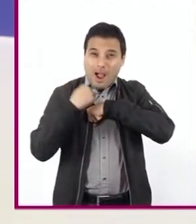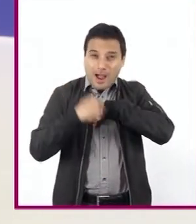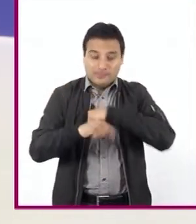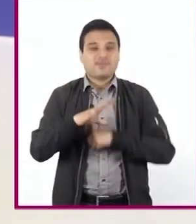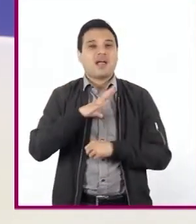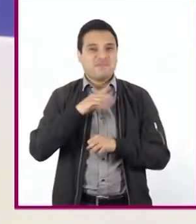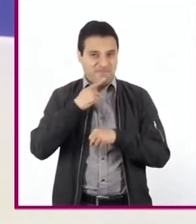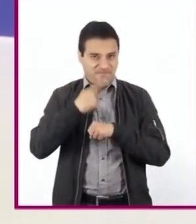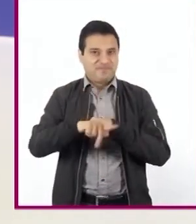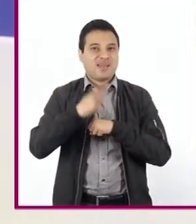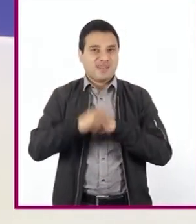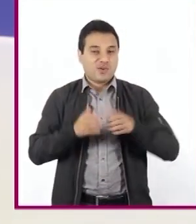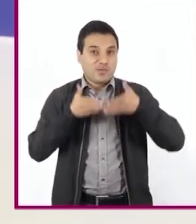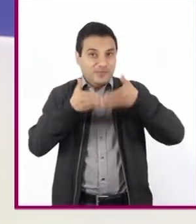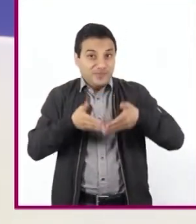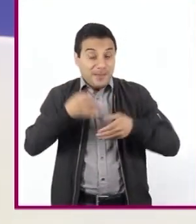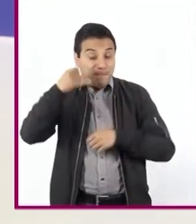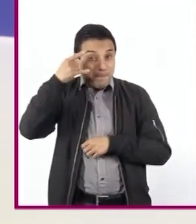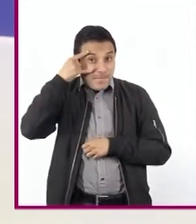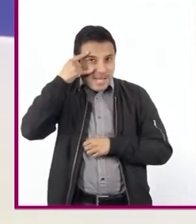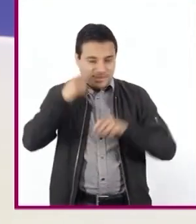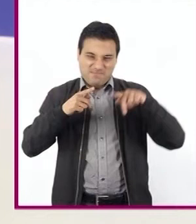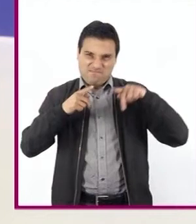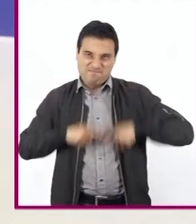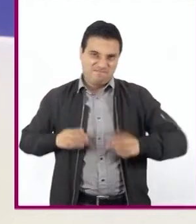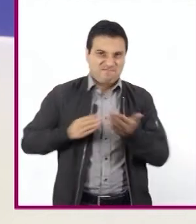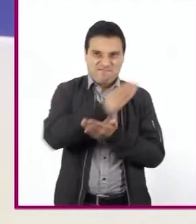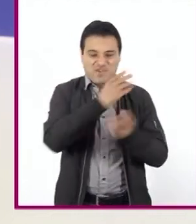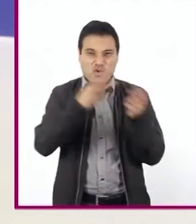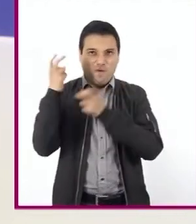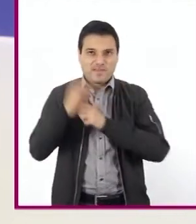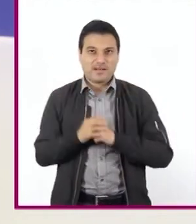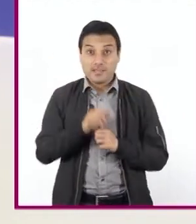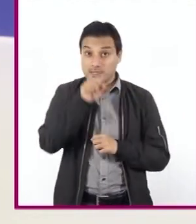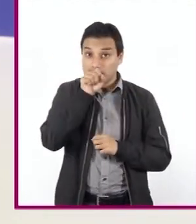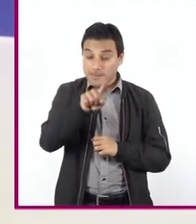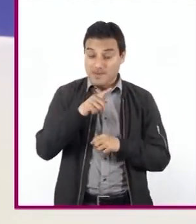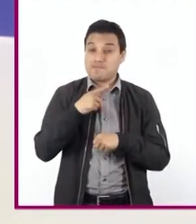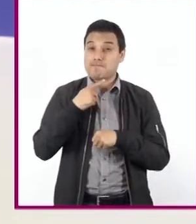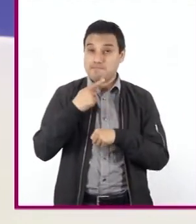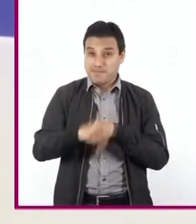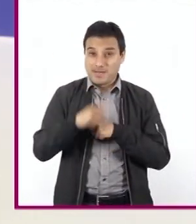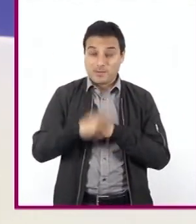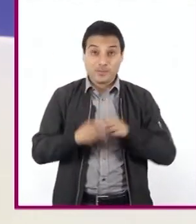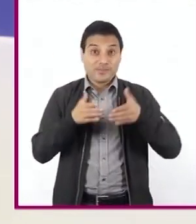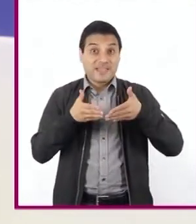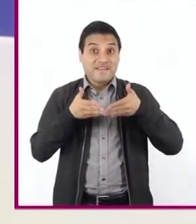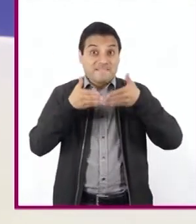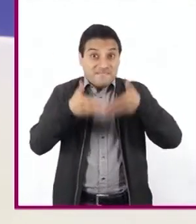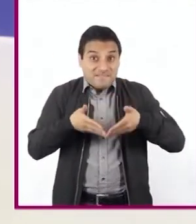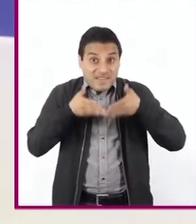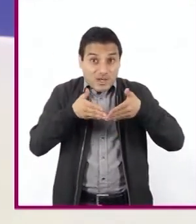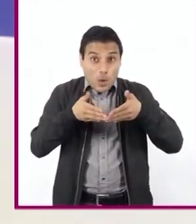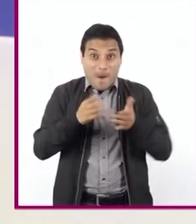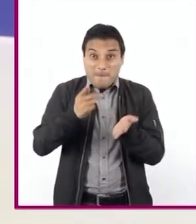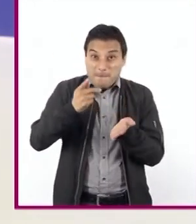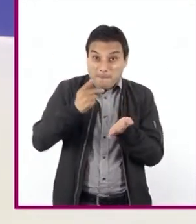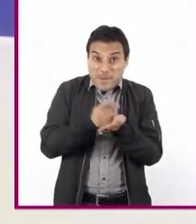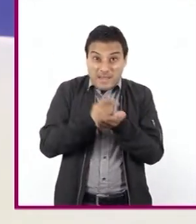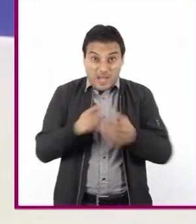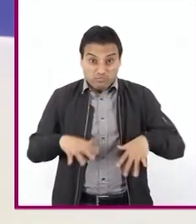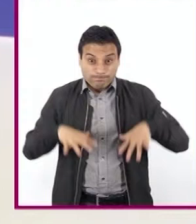piratas y el contrabando, y el riesgo se incrementaba a bordo de un barco cargado de plata